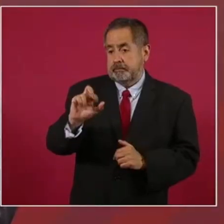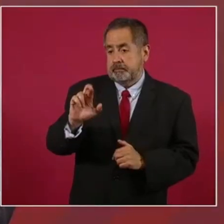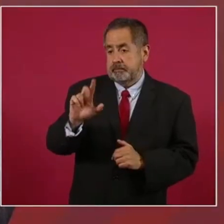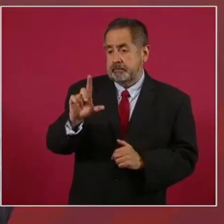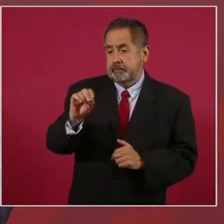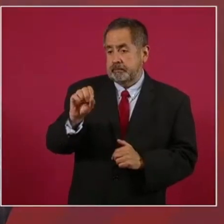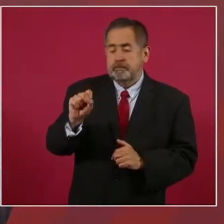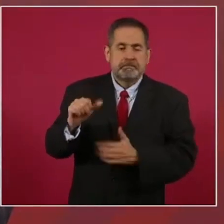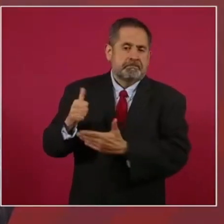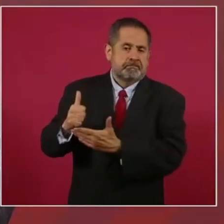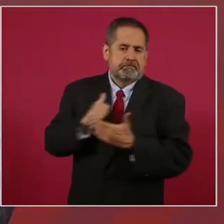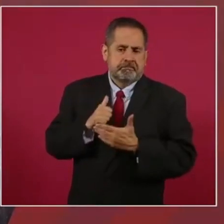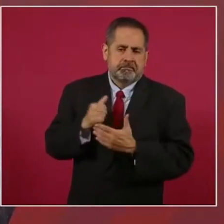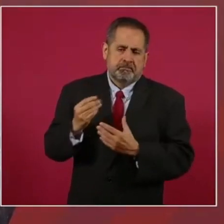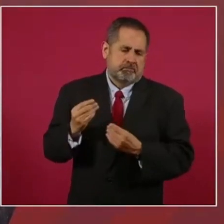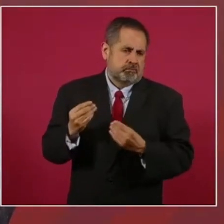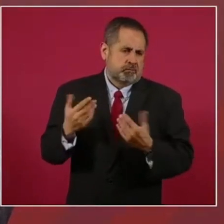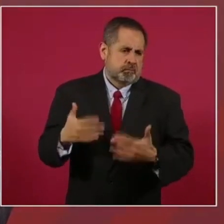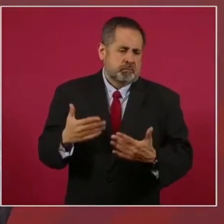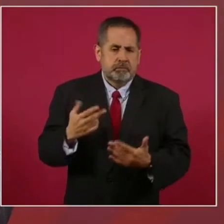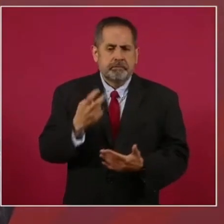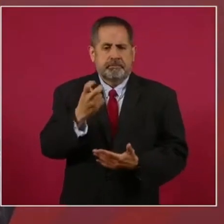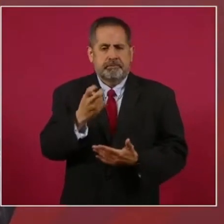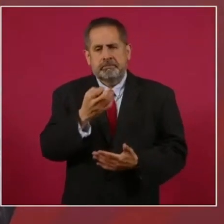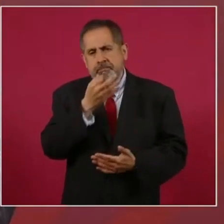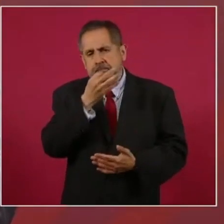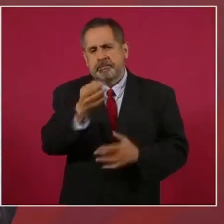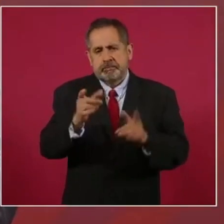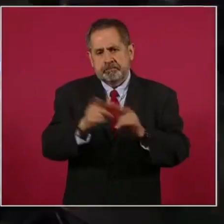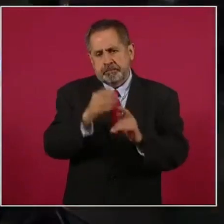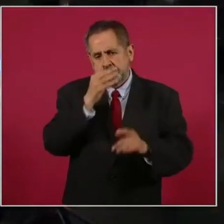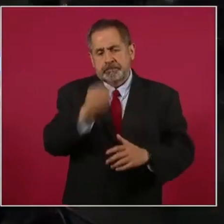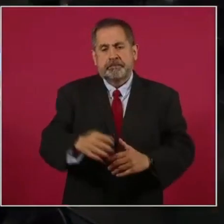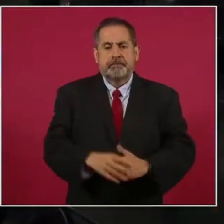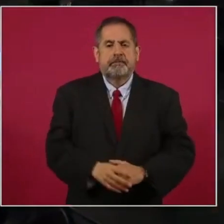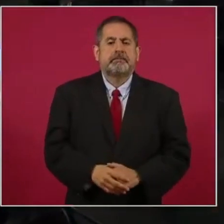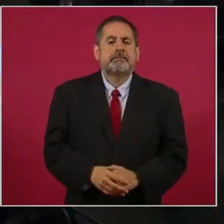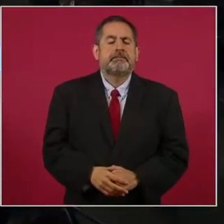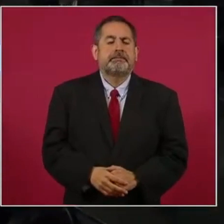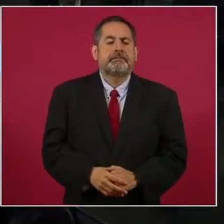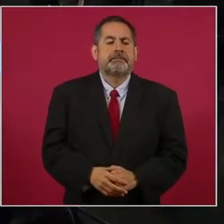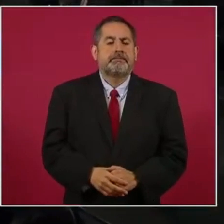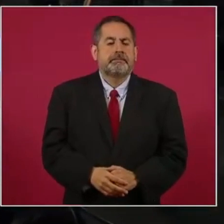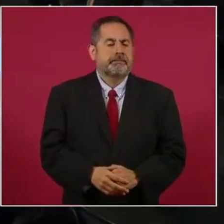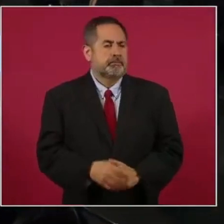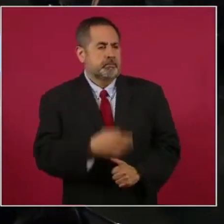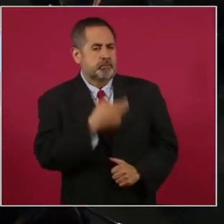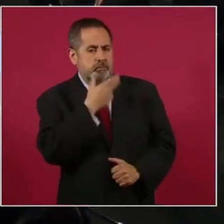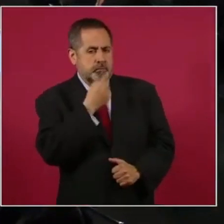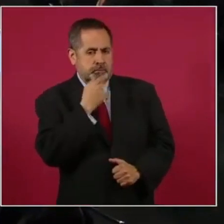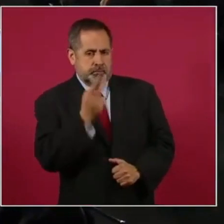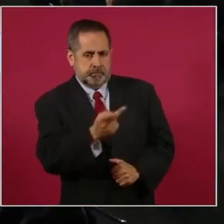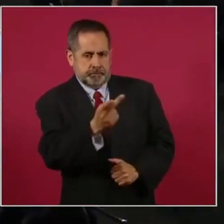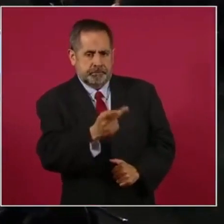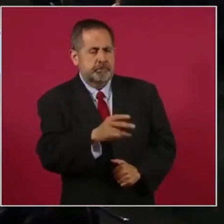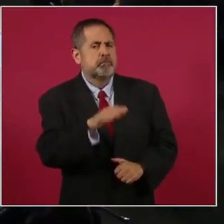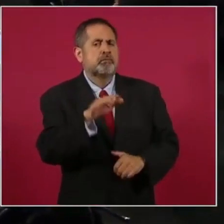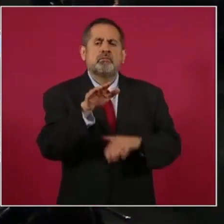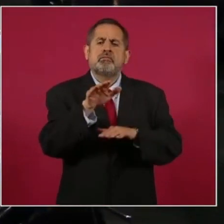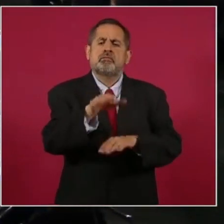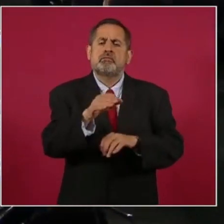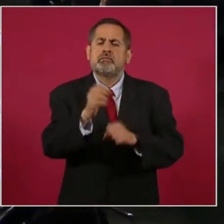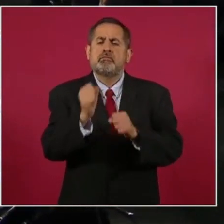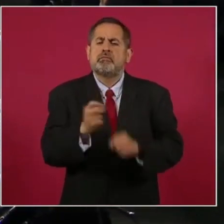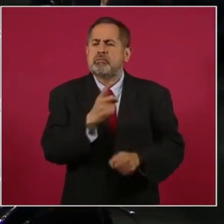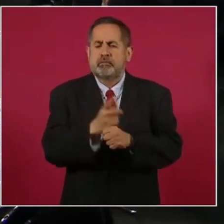ayudar bastante. Eso es lo que puedo comentar. Gracias. En materia de seguridad, señor presidente, en el país existen